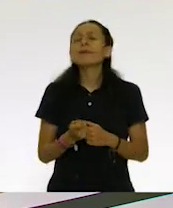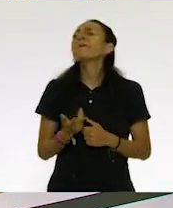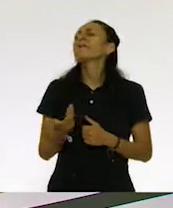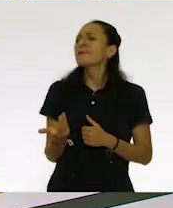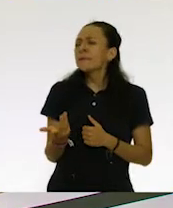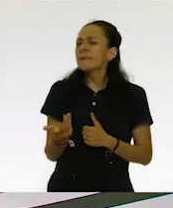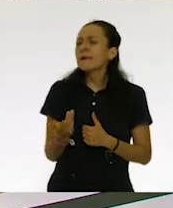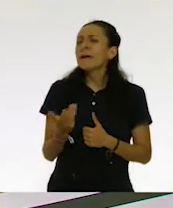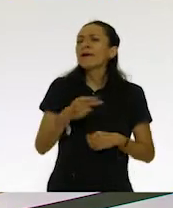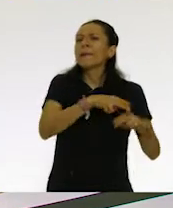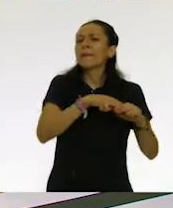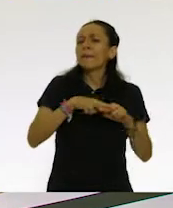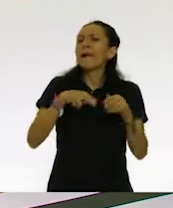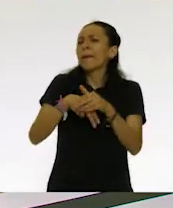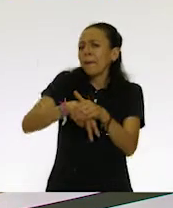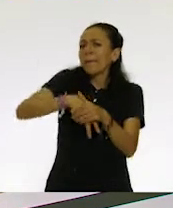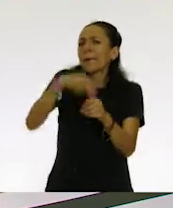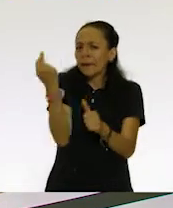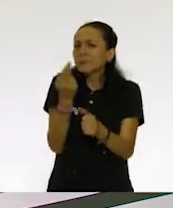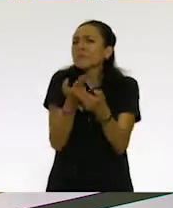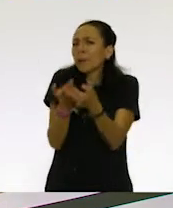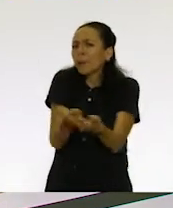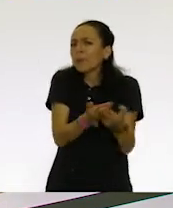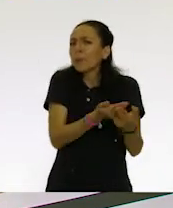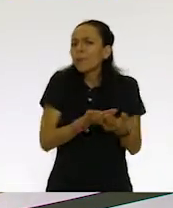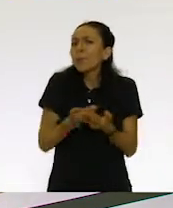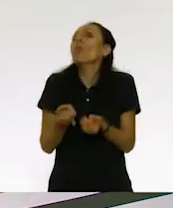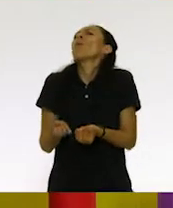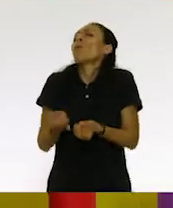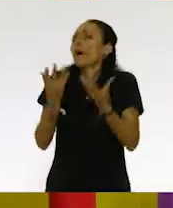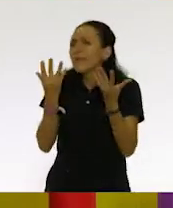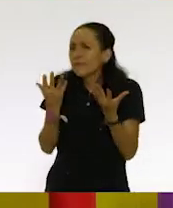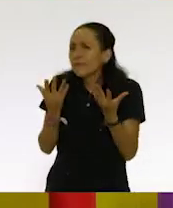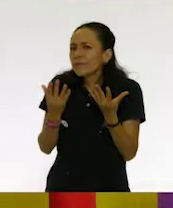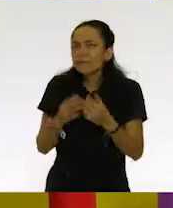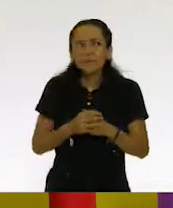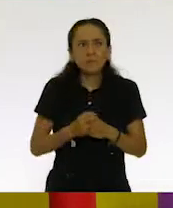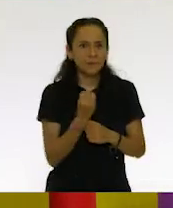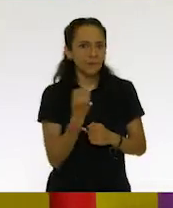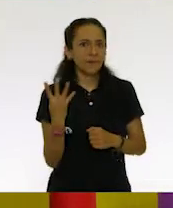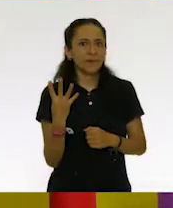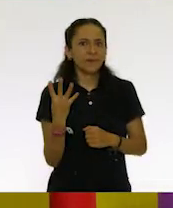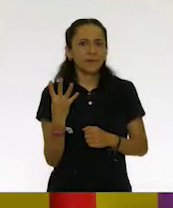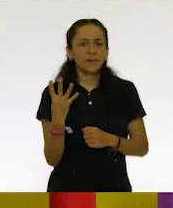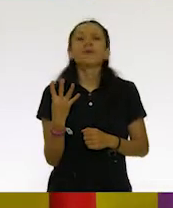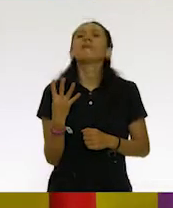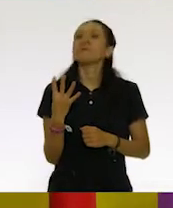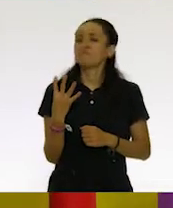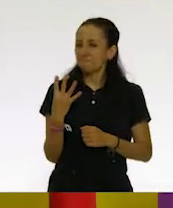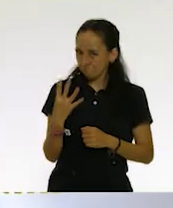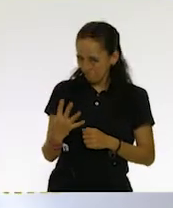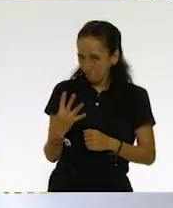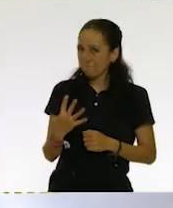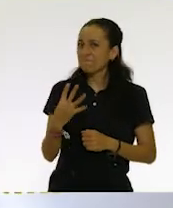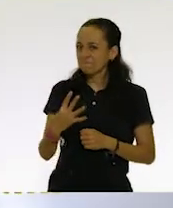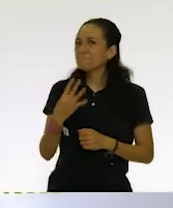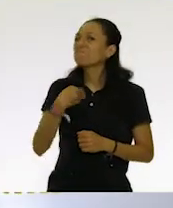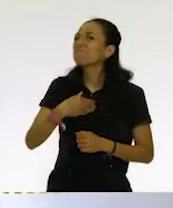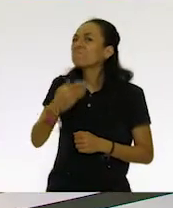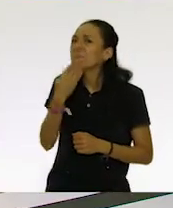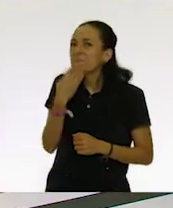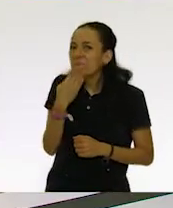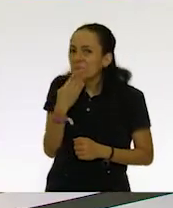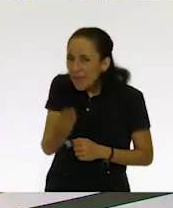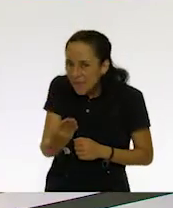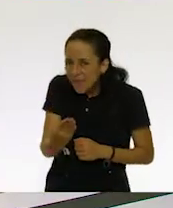asientos disponibles todavía tenía el autobús? 4. 4. Muy bien. Y entonces aquí